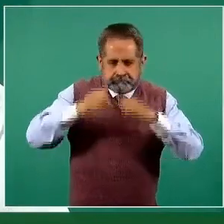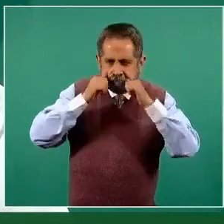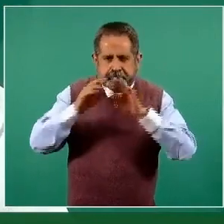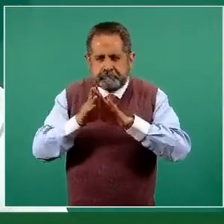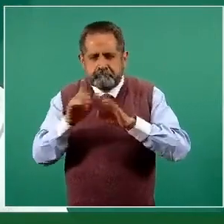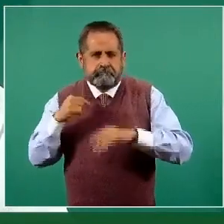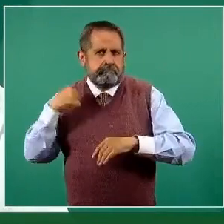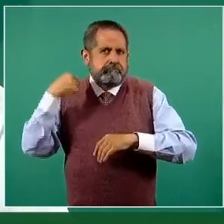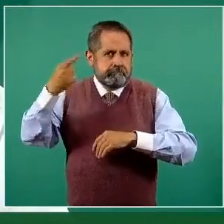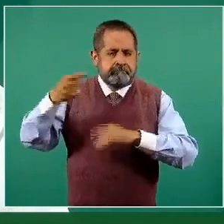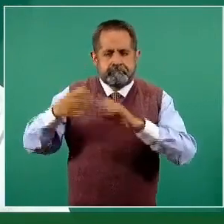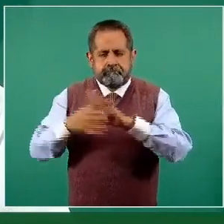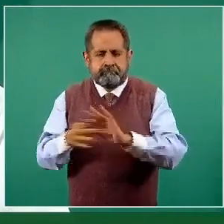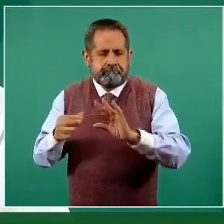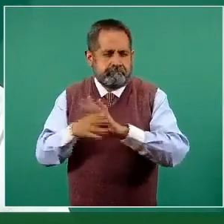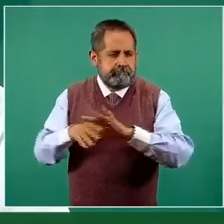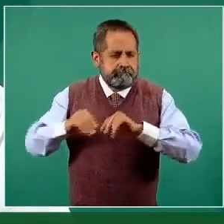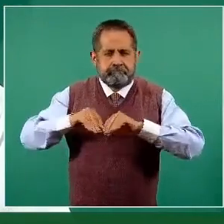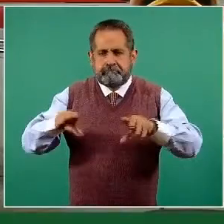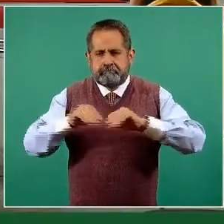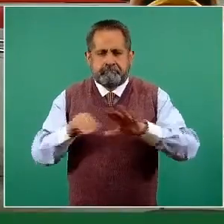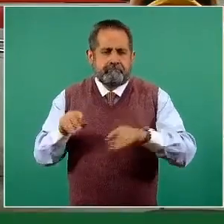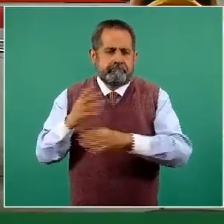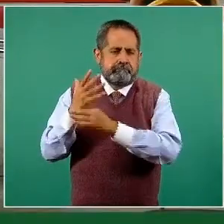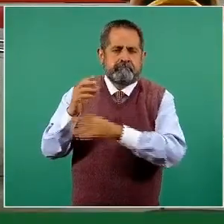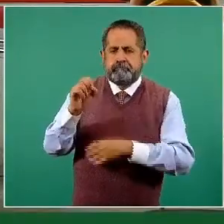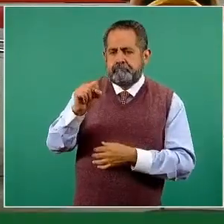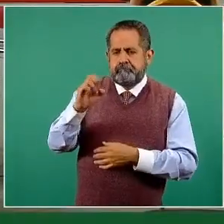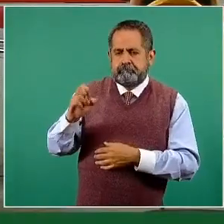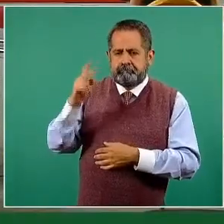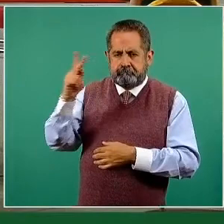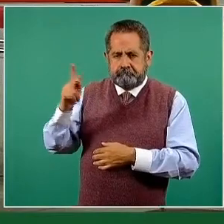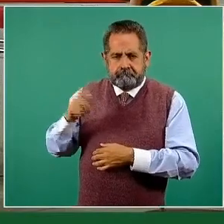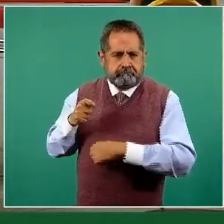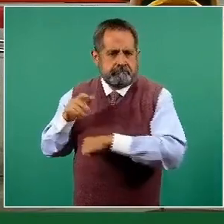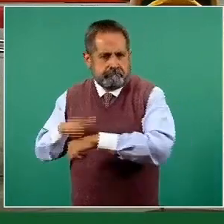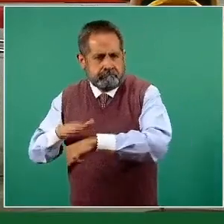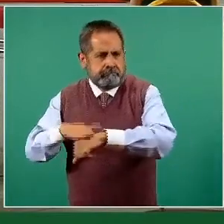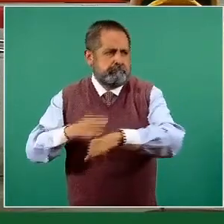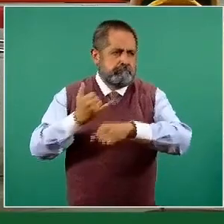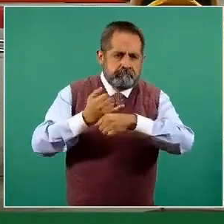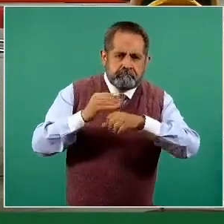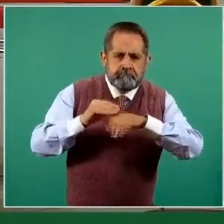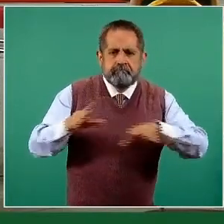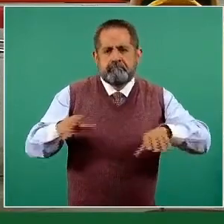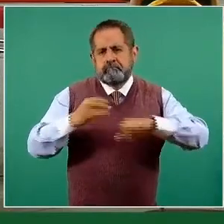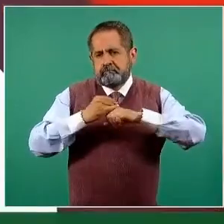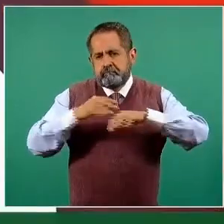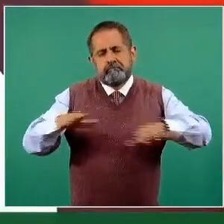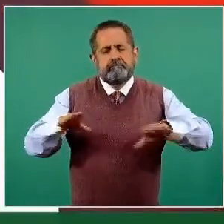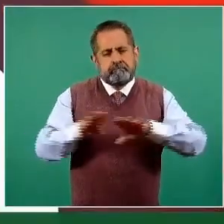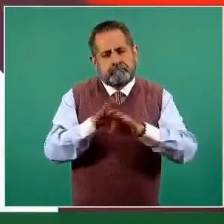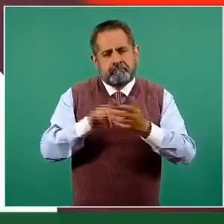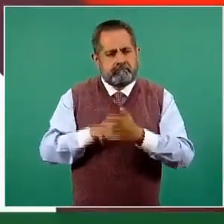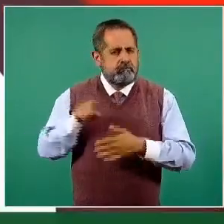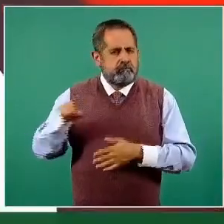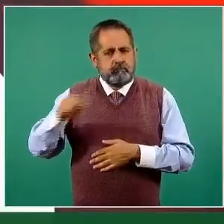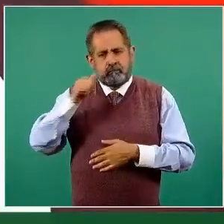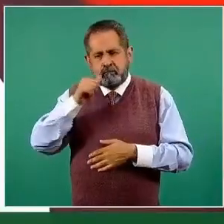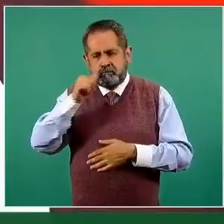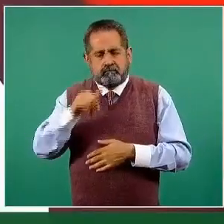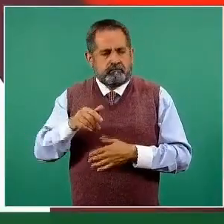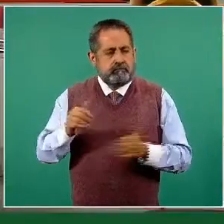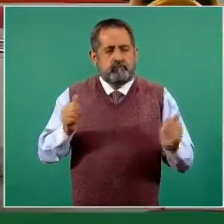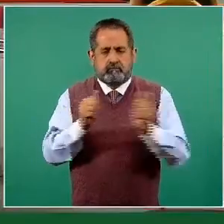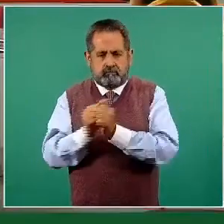atentas y atentos a las indicaciones que vaya dando la Secretaría de Educación Pública, que han estado en todo momento respaldadas por